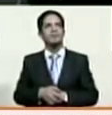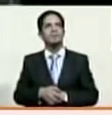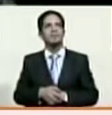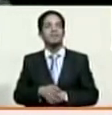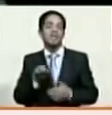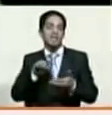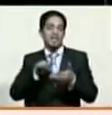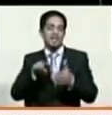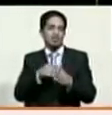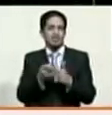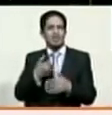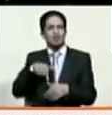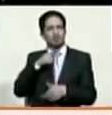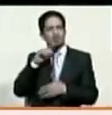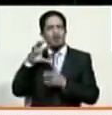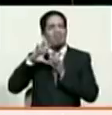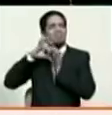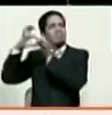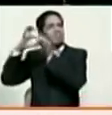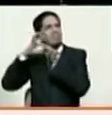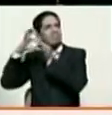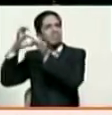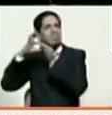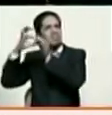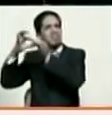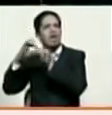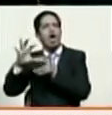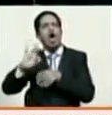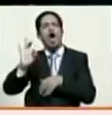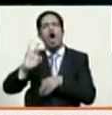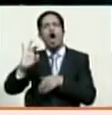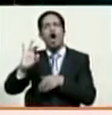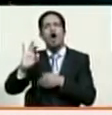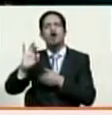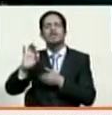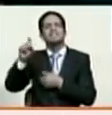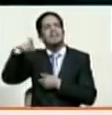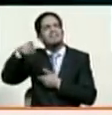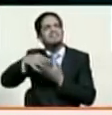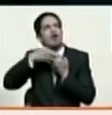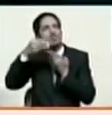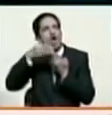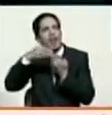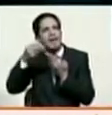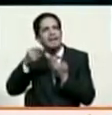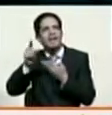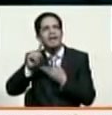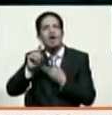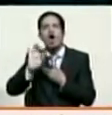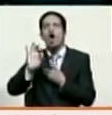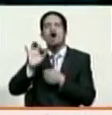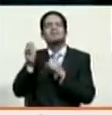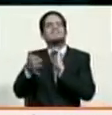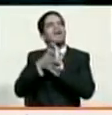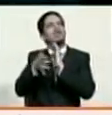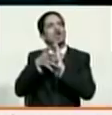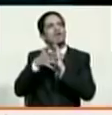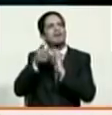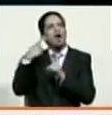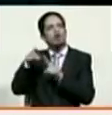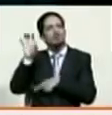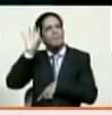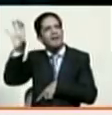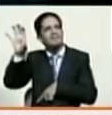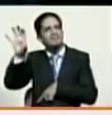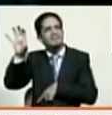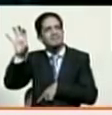cadenas de dependencia a las divisas extranjeras, de dependencia a la tecnología de otros países que